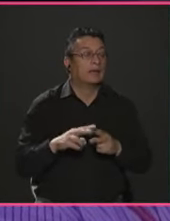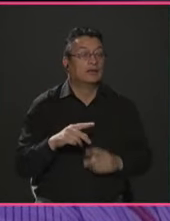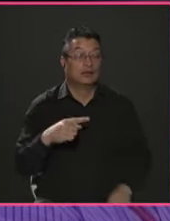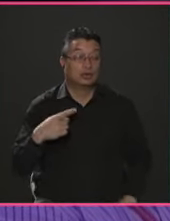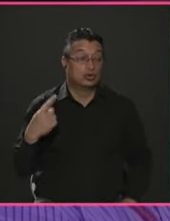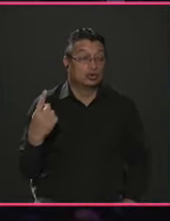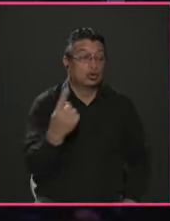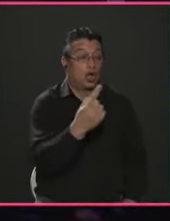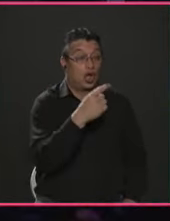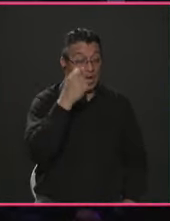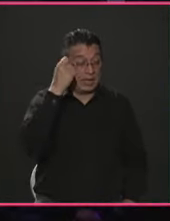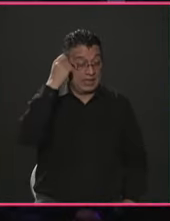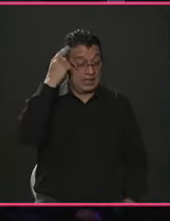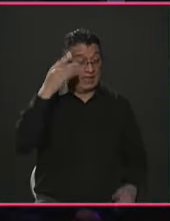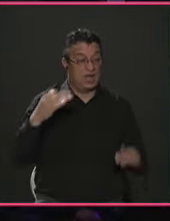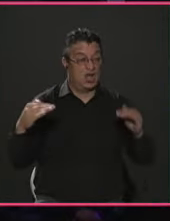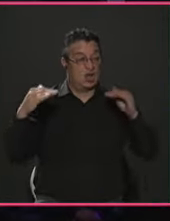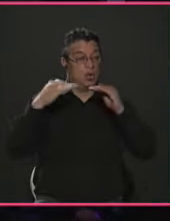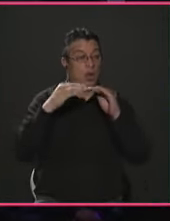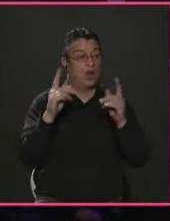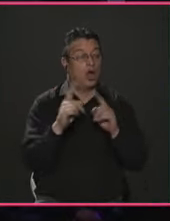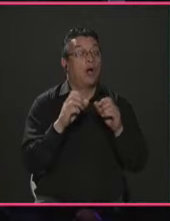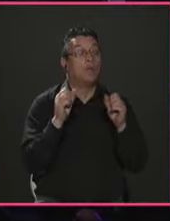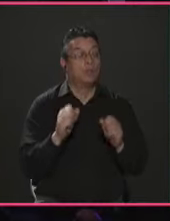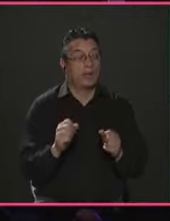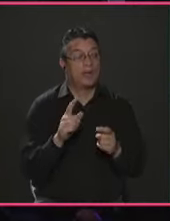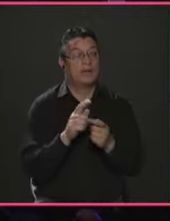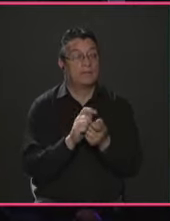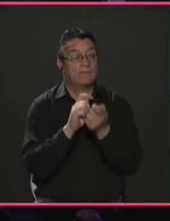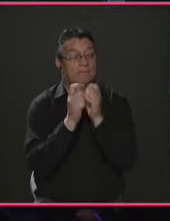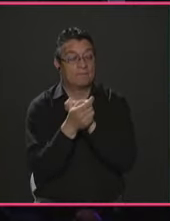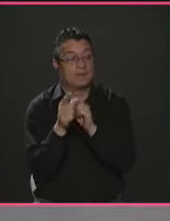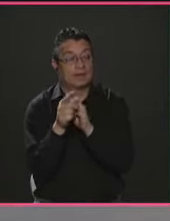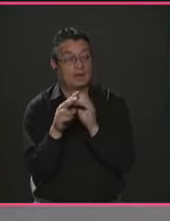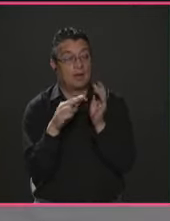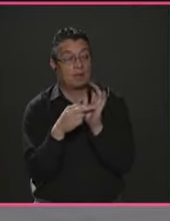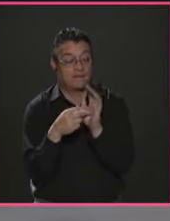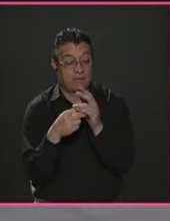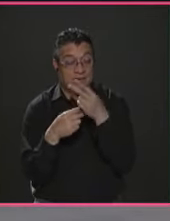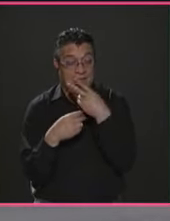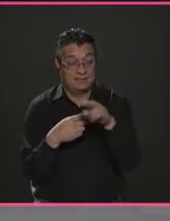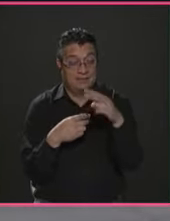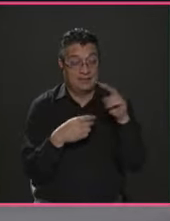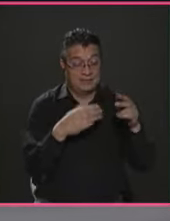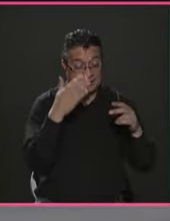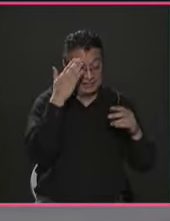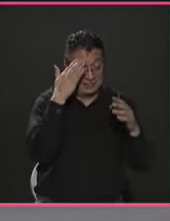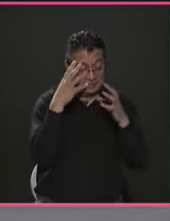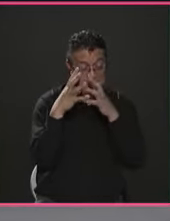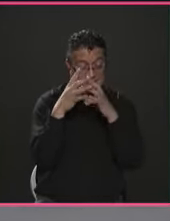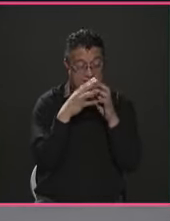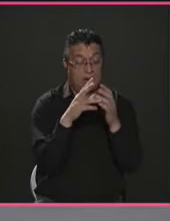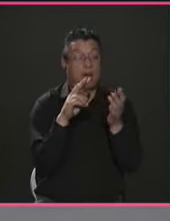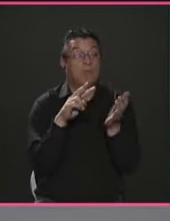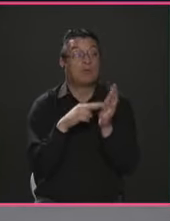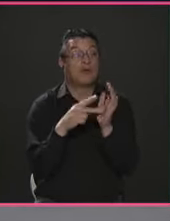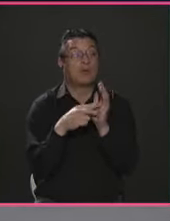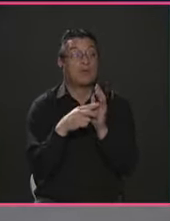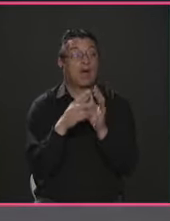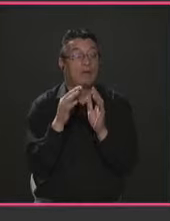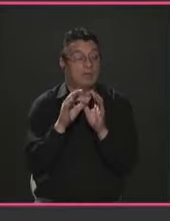todos están entendiendo Exactamente igual lo que podemos hacer es convertir este problema para ustedes en sus cabecitas en un problema de